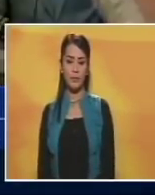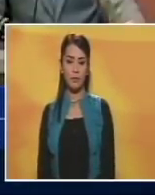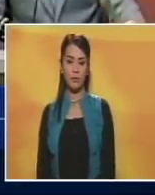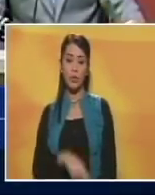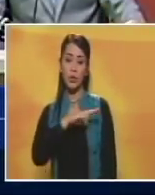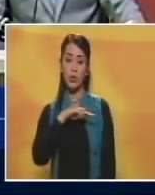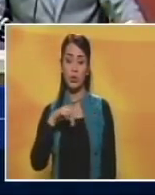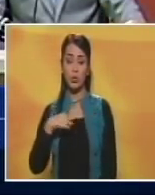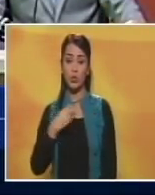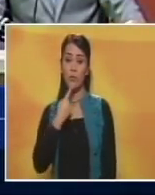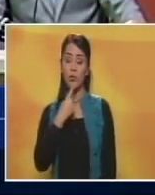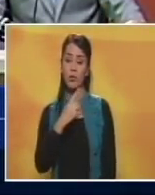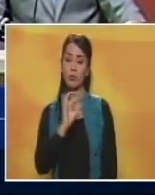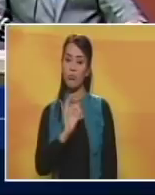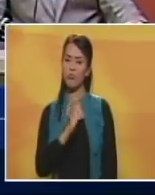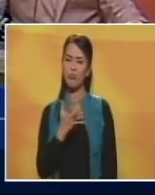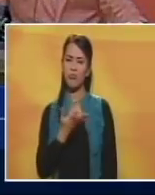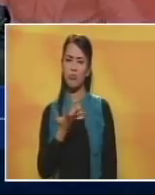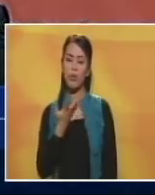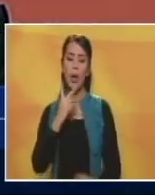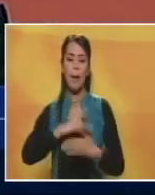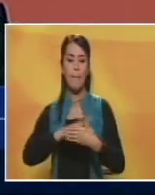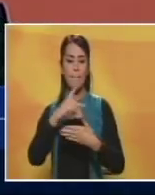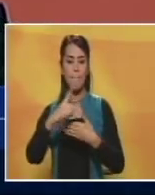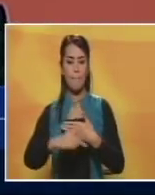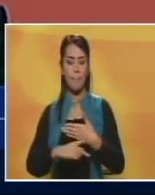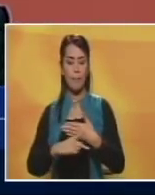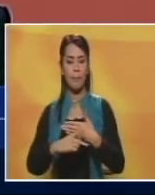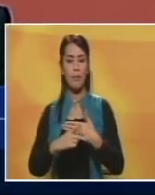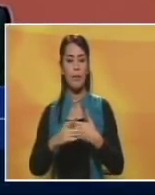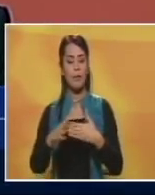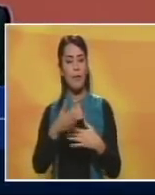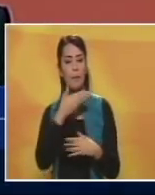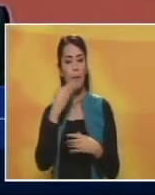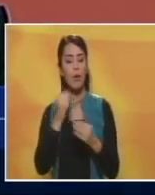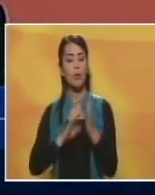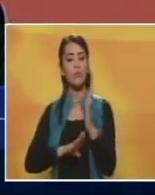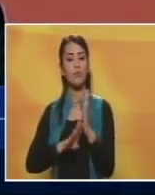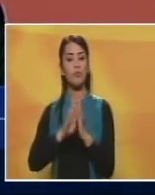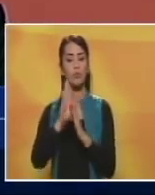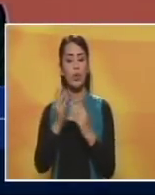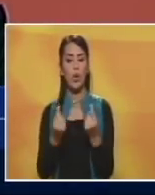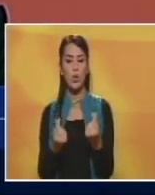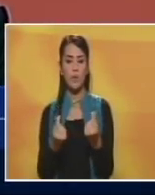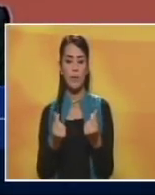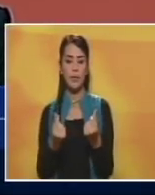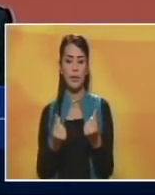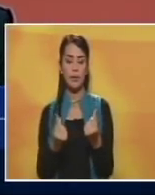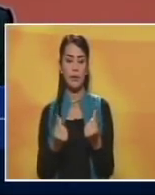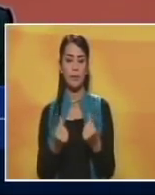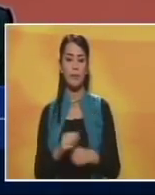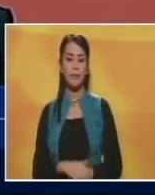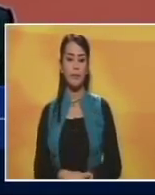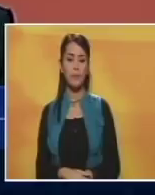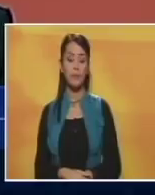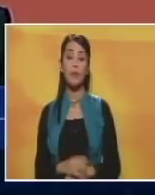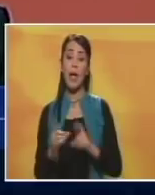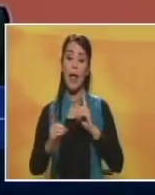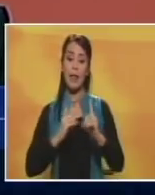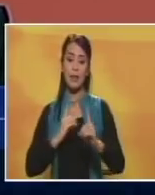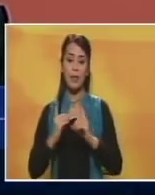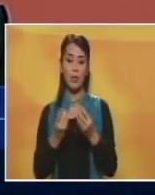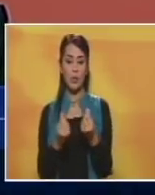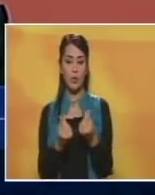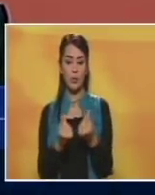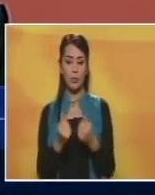Nosotros hemos dicho, el espíritu del programa de recuperación, crecimiento y prosperidad económica es la concertación, el diálogo